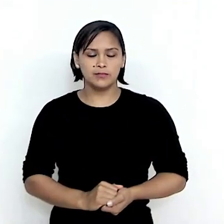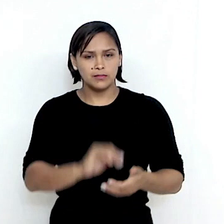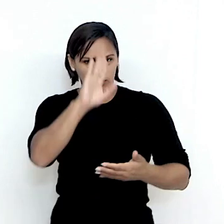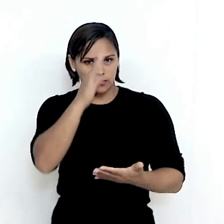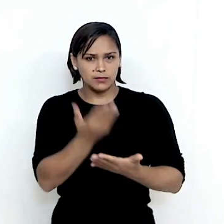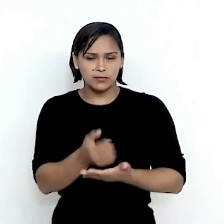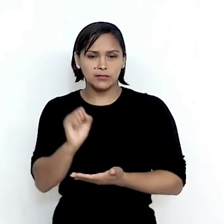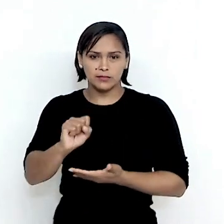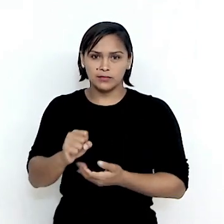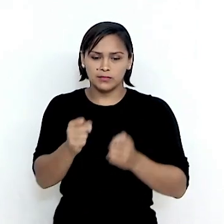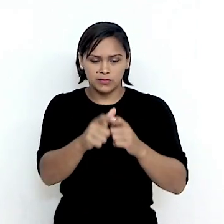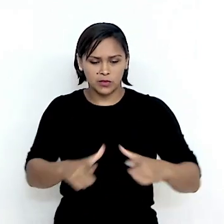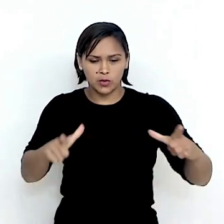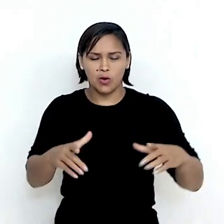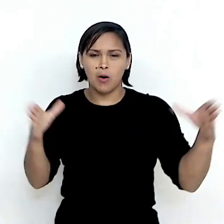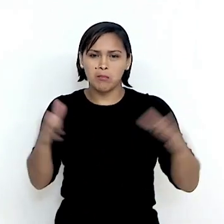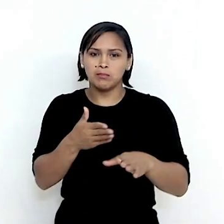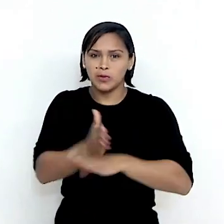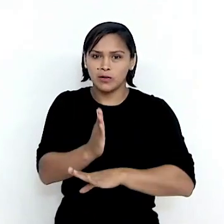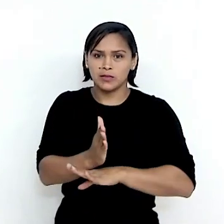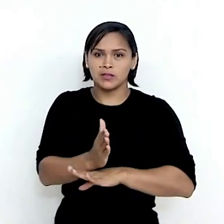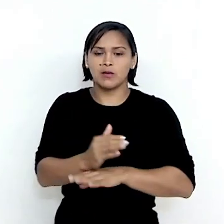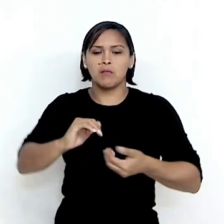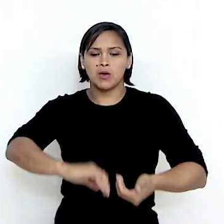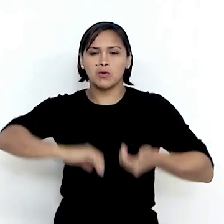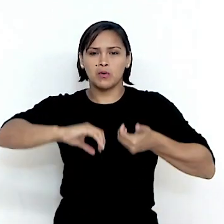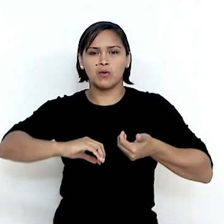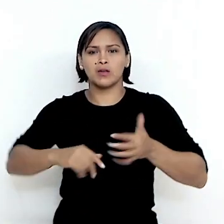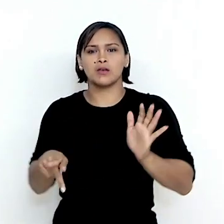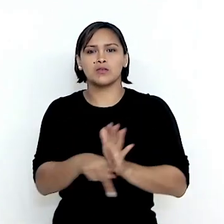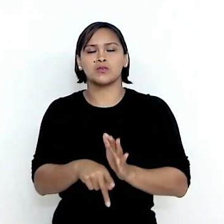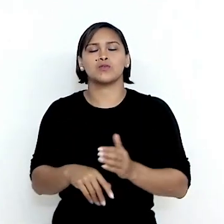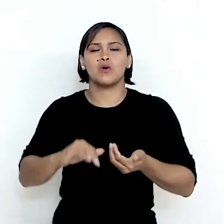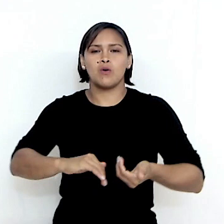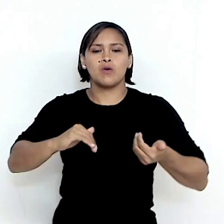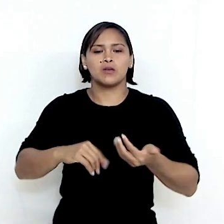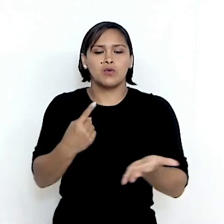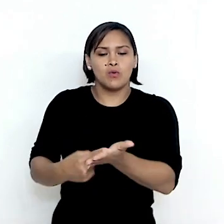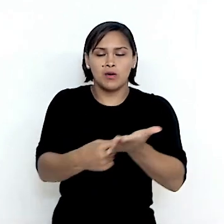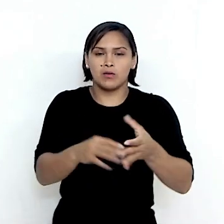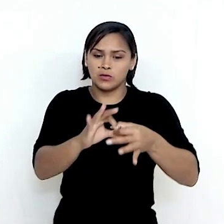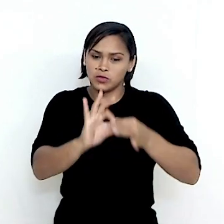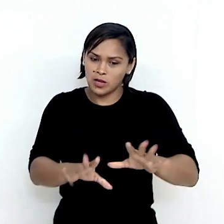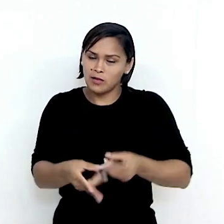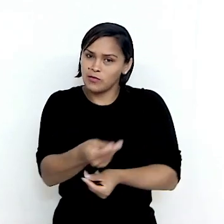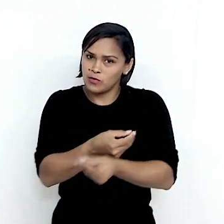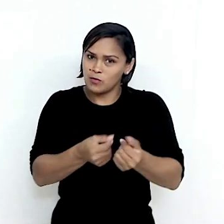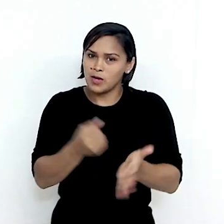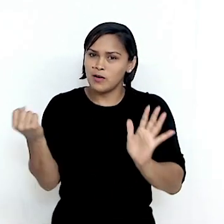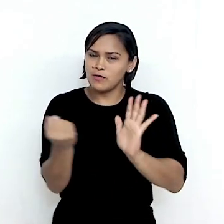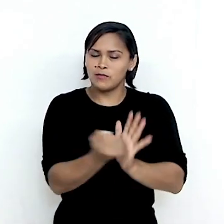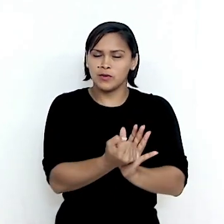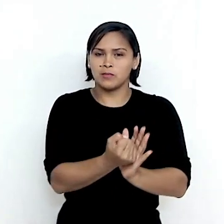pronta aprobación por el Congreso Nacional de Brasil del Acuerdo de Libre Comercio suscrito el año